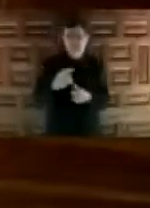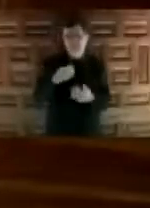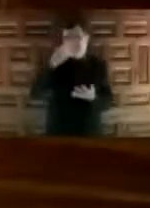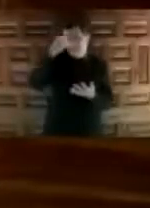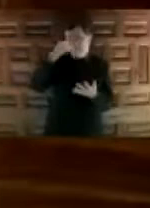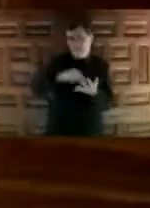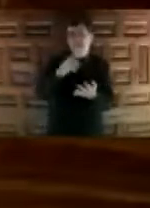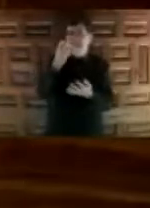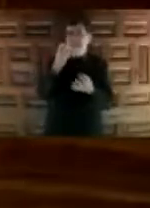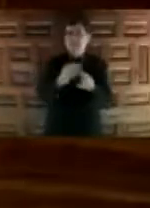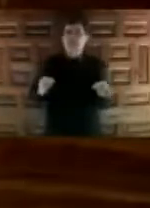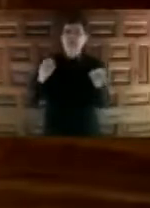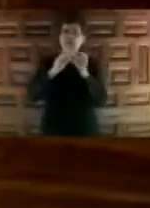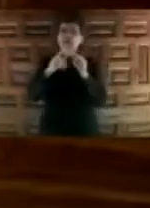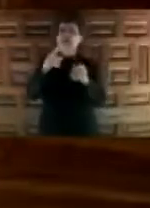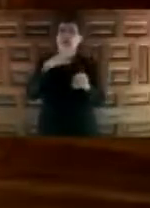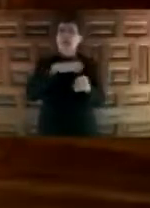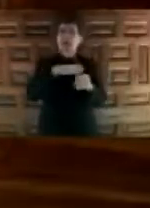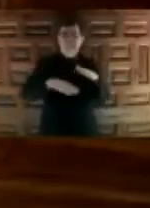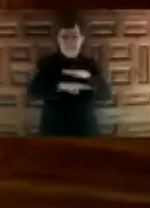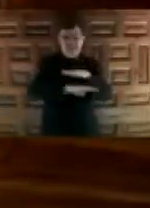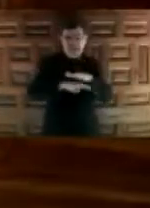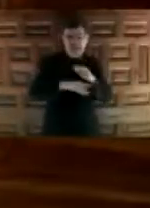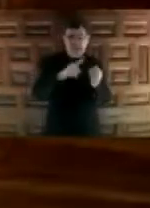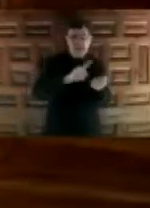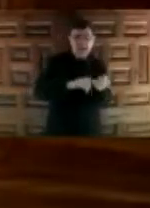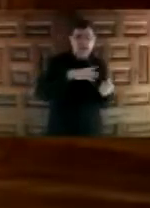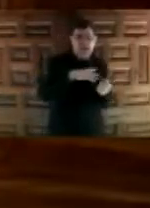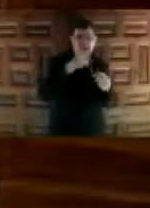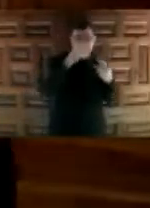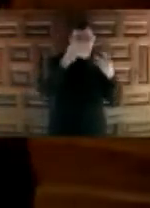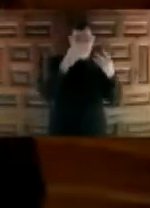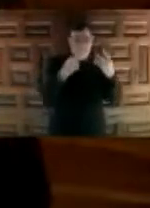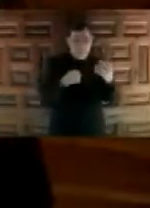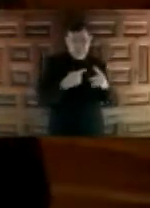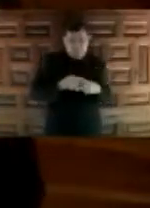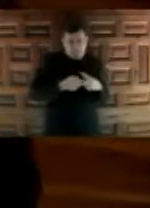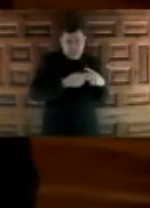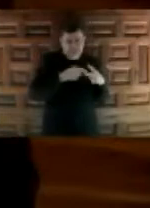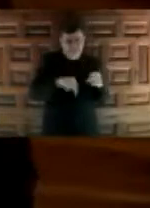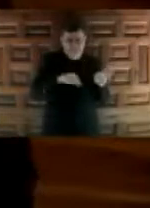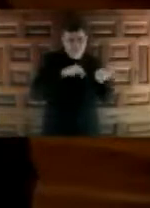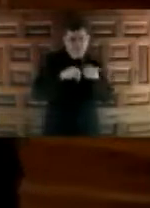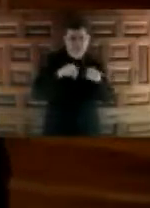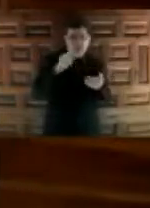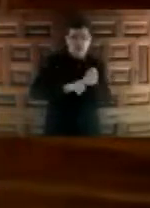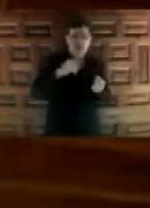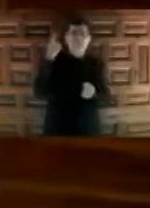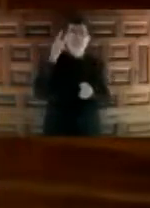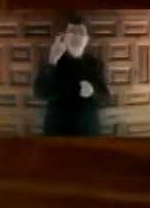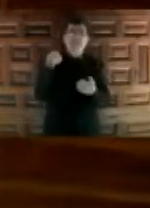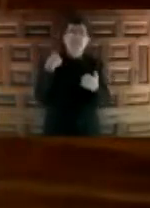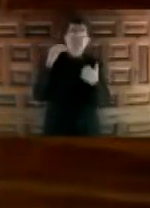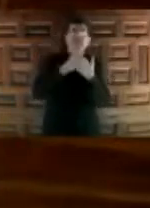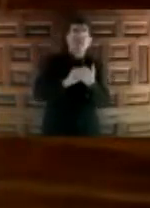que esa parte es fundamental, porque nos permite tener, por ejemplo, un sistema de indicadores, que es en el que estamos trabajando en Puebla, para poder